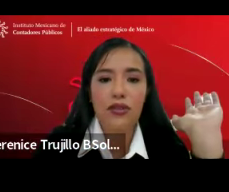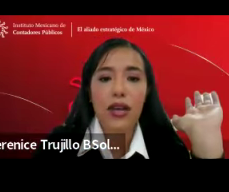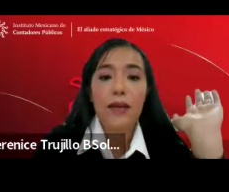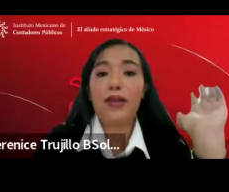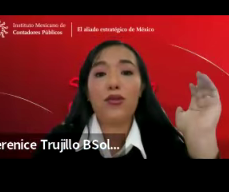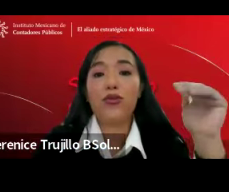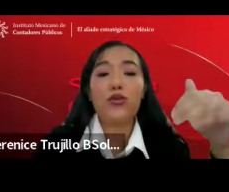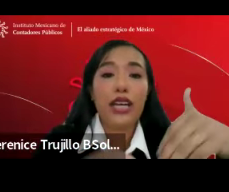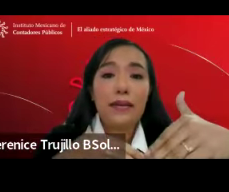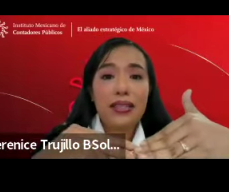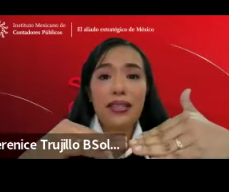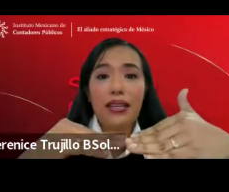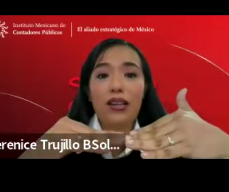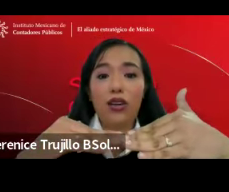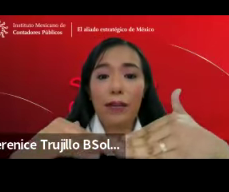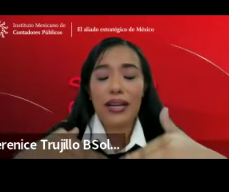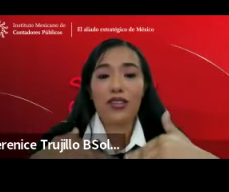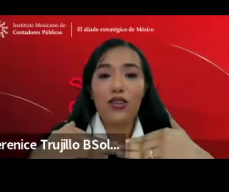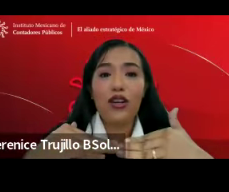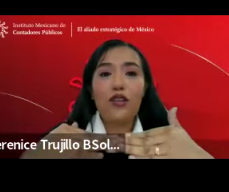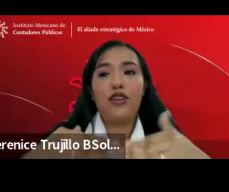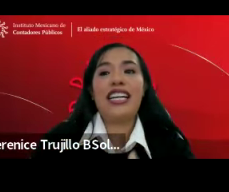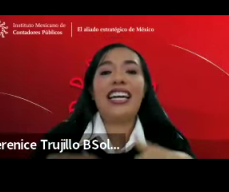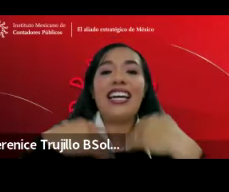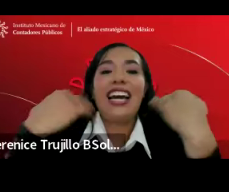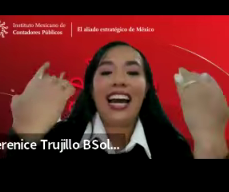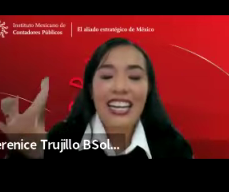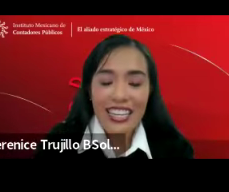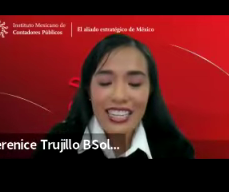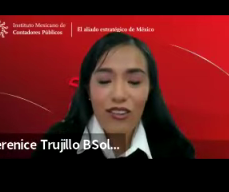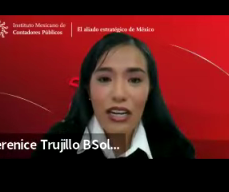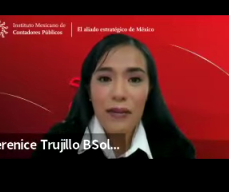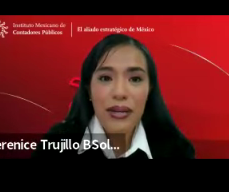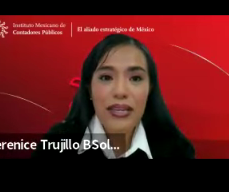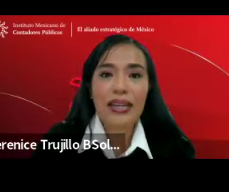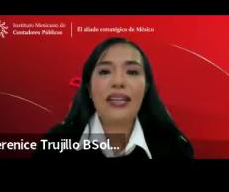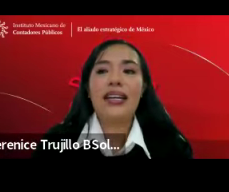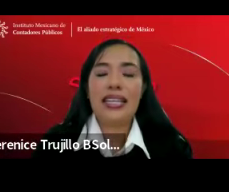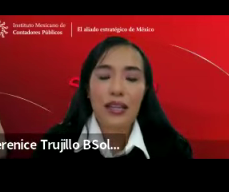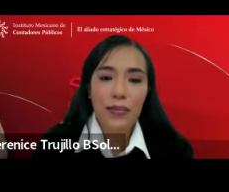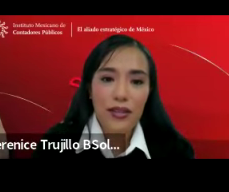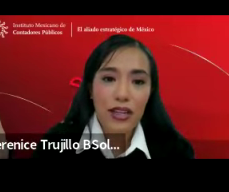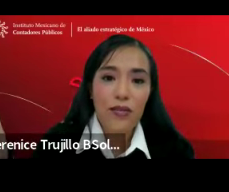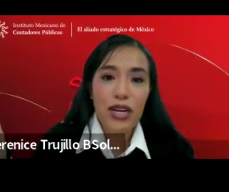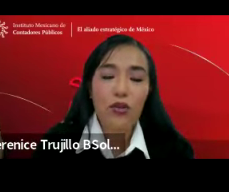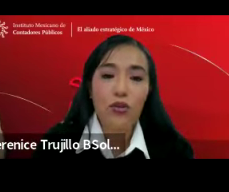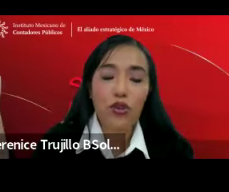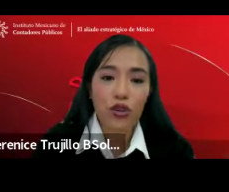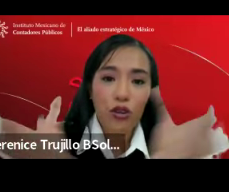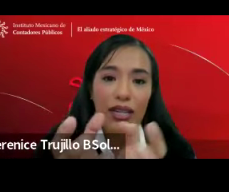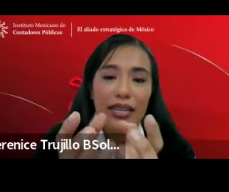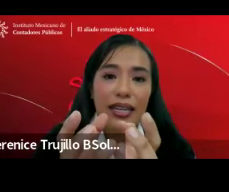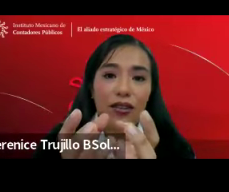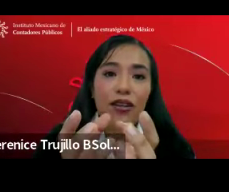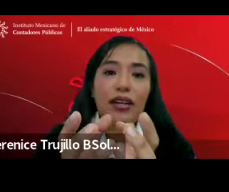mandan avisos, pero tú no sabes. Lo que pasó fue que alguien hizo la campaña, esta persona moral